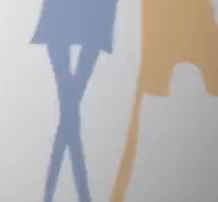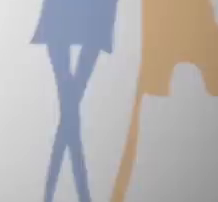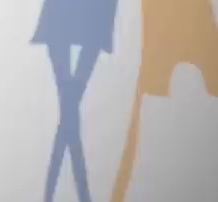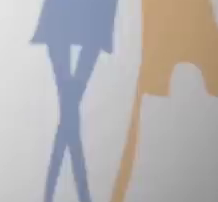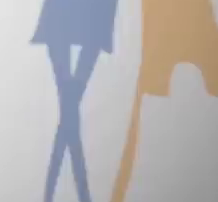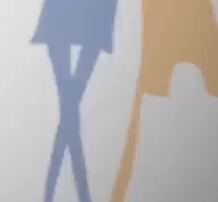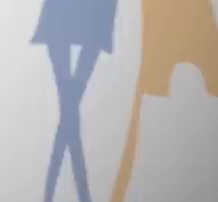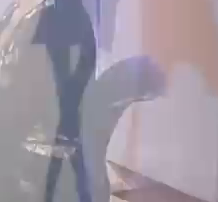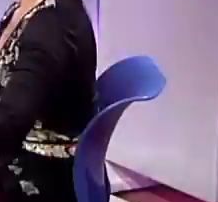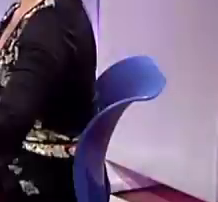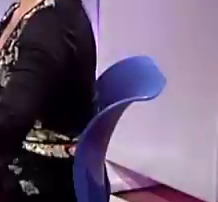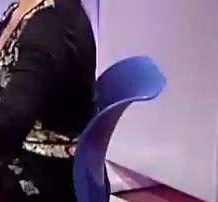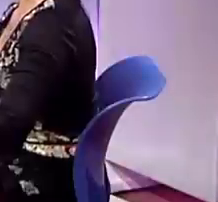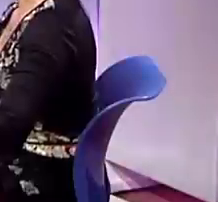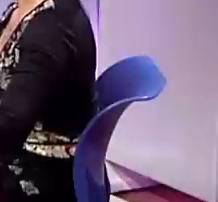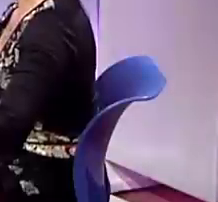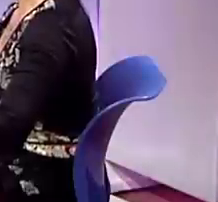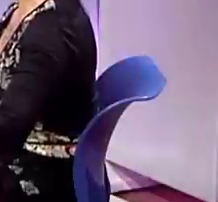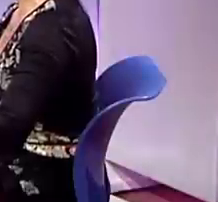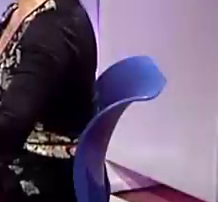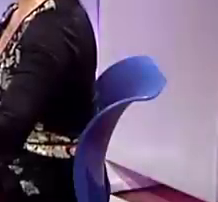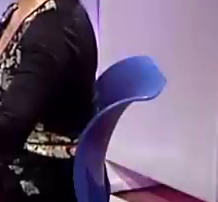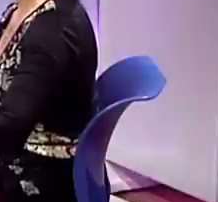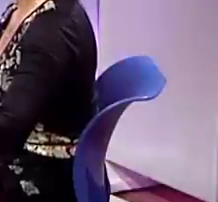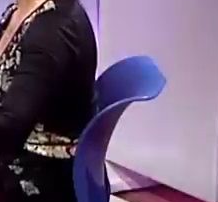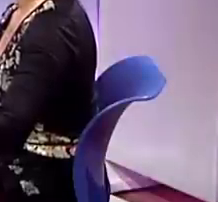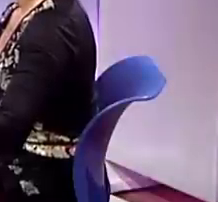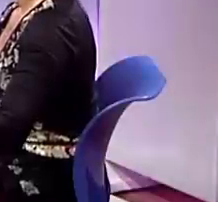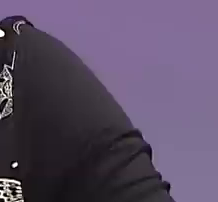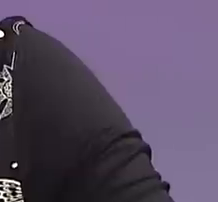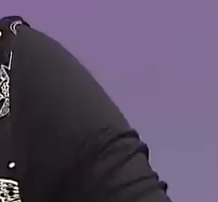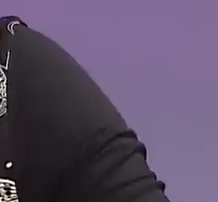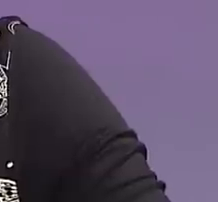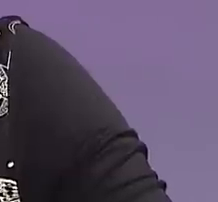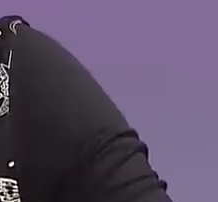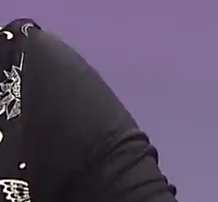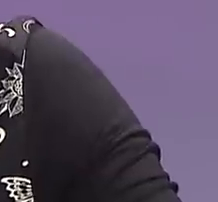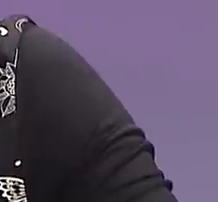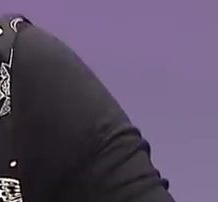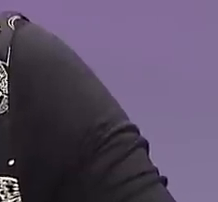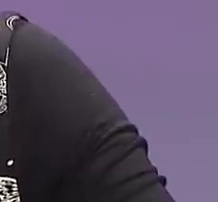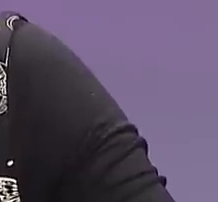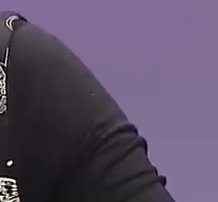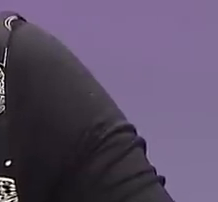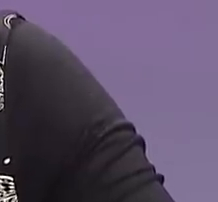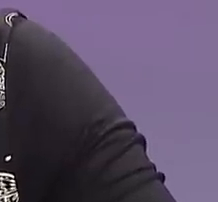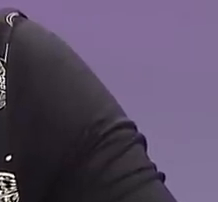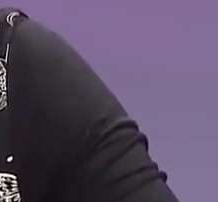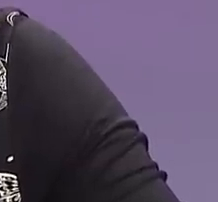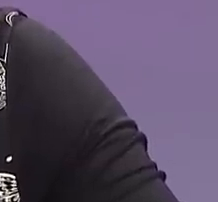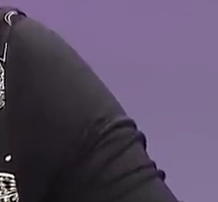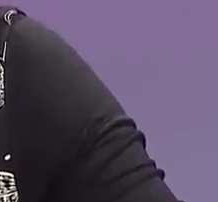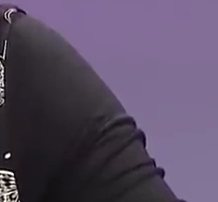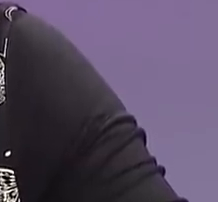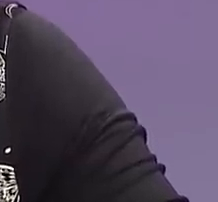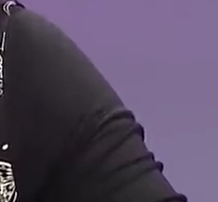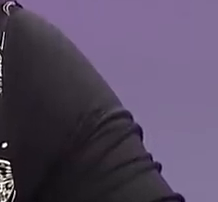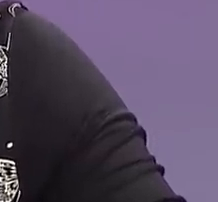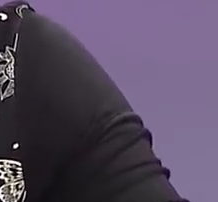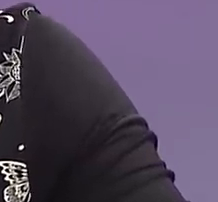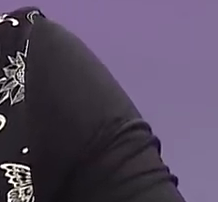gracias por estar una vez más con irreverencias este es nuestro último programa del año 2014